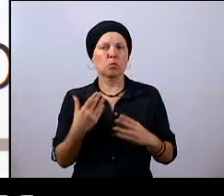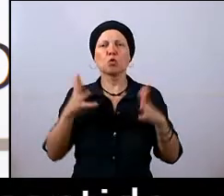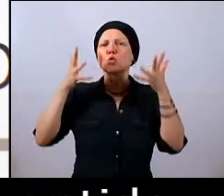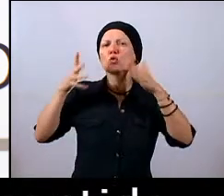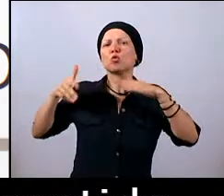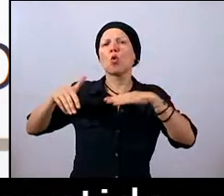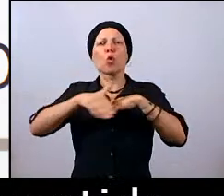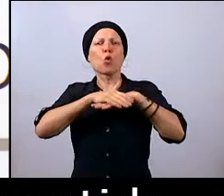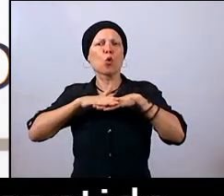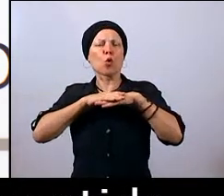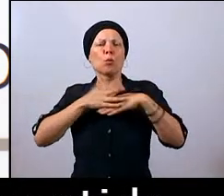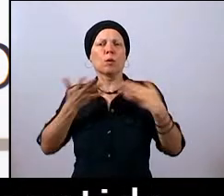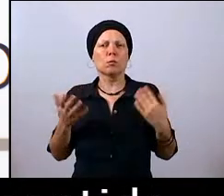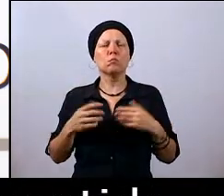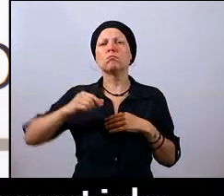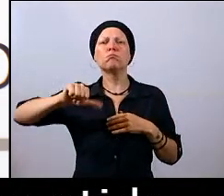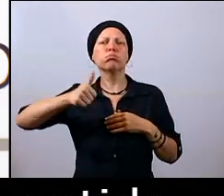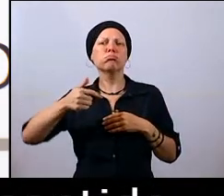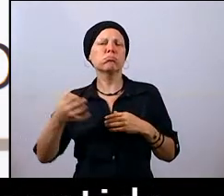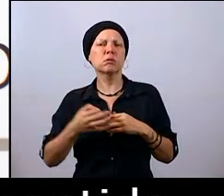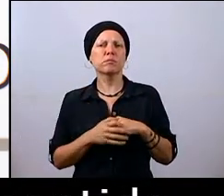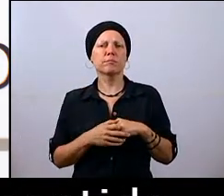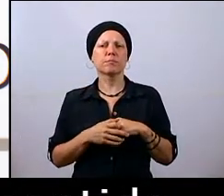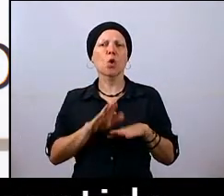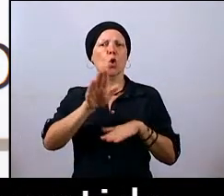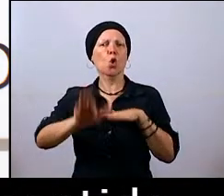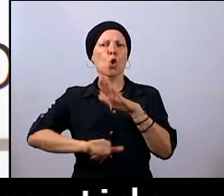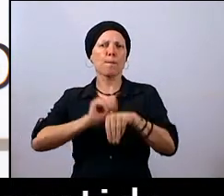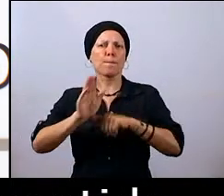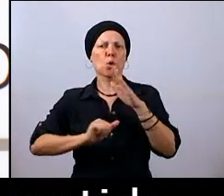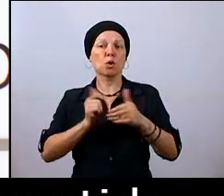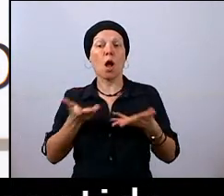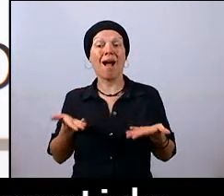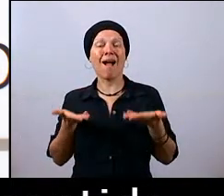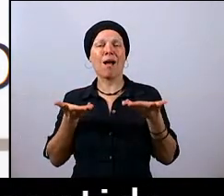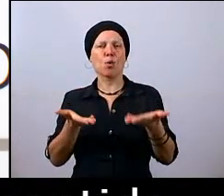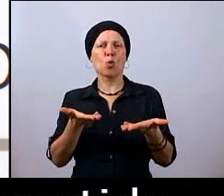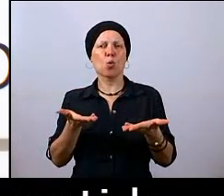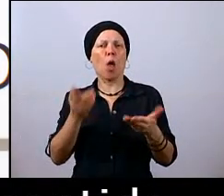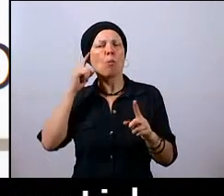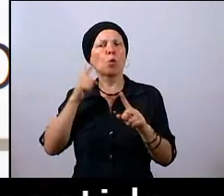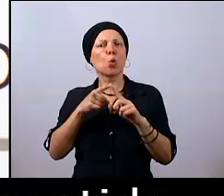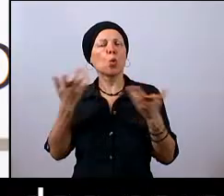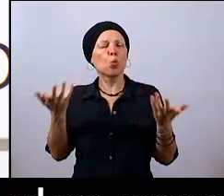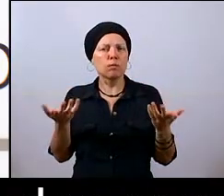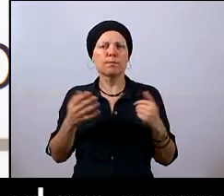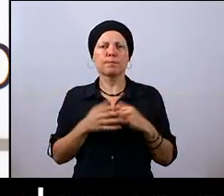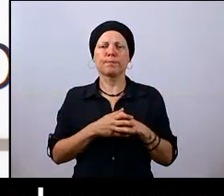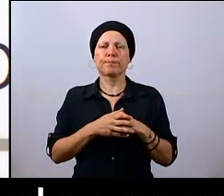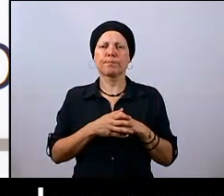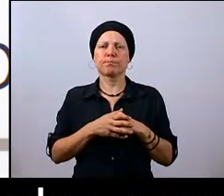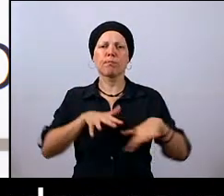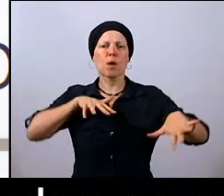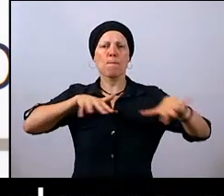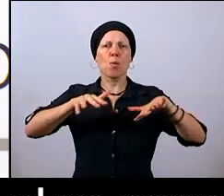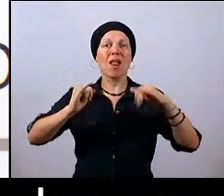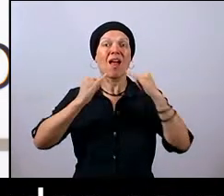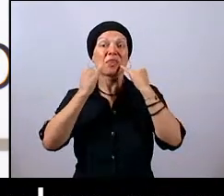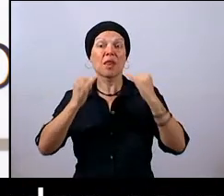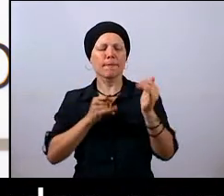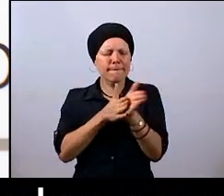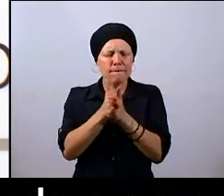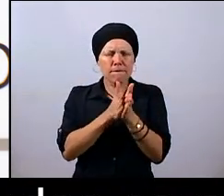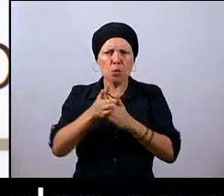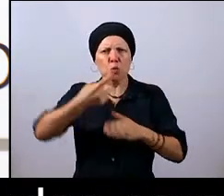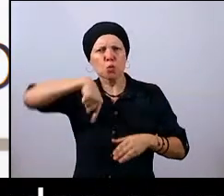de Gobierno ha aprobado una convocatoria de ayudas para incentivar la movilidad eléctrica en